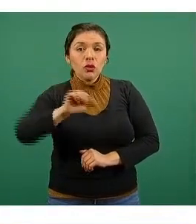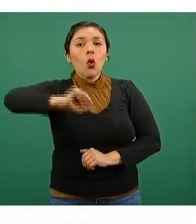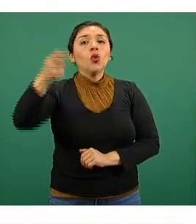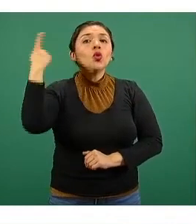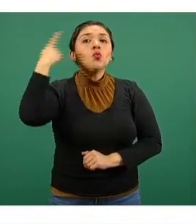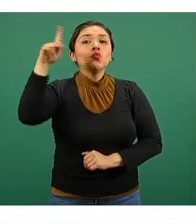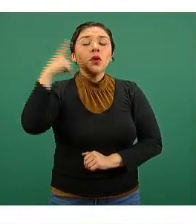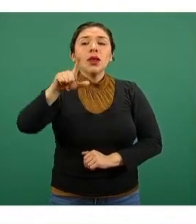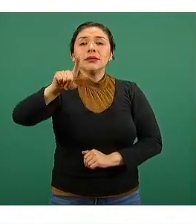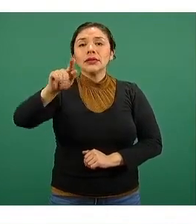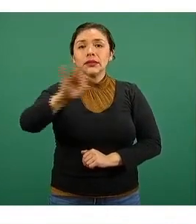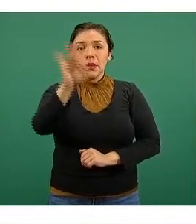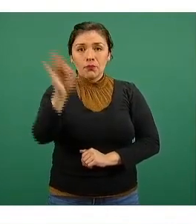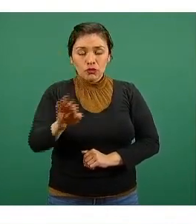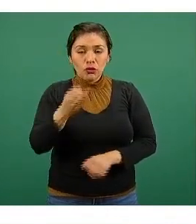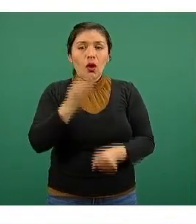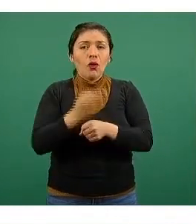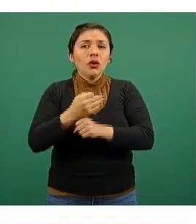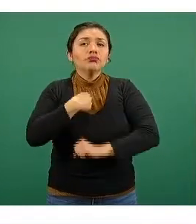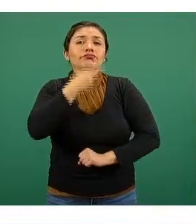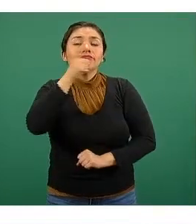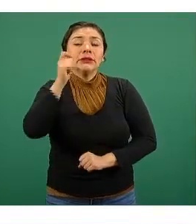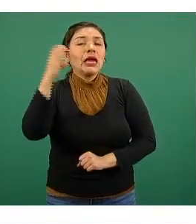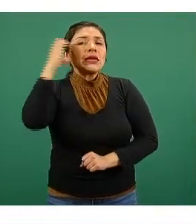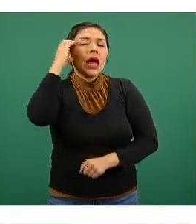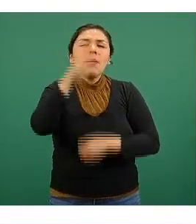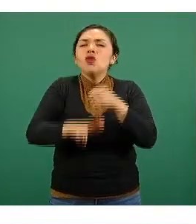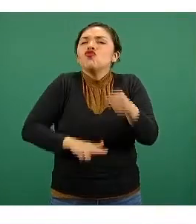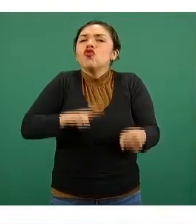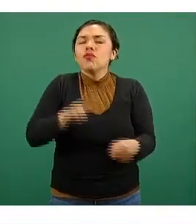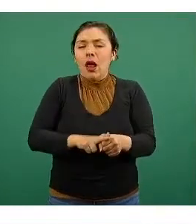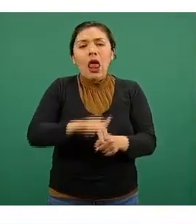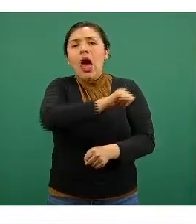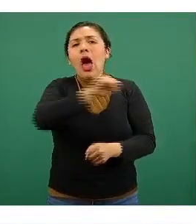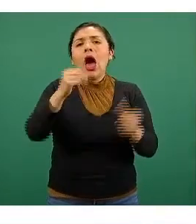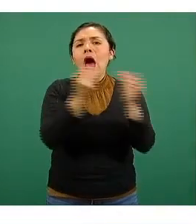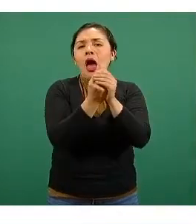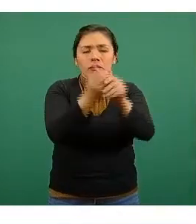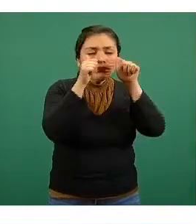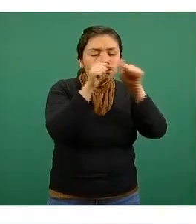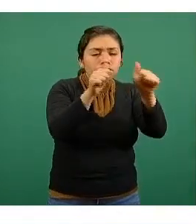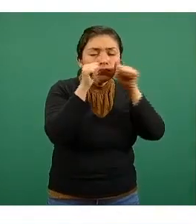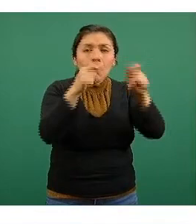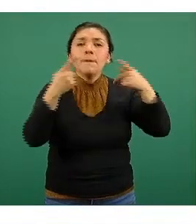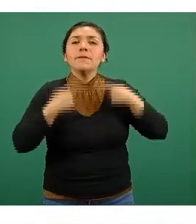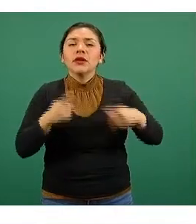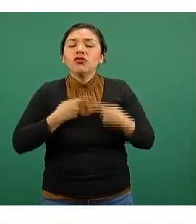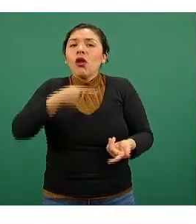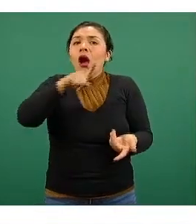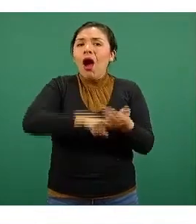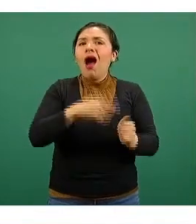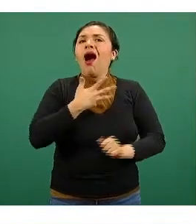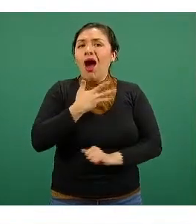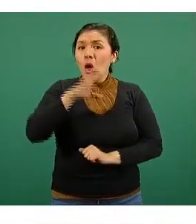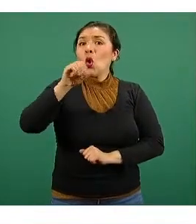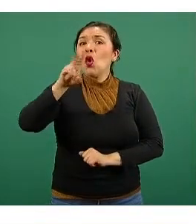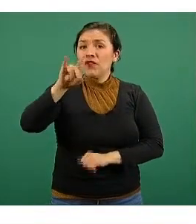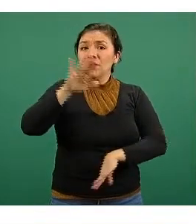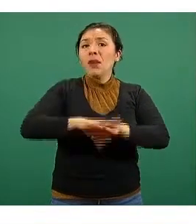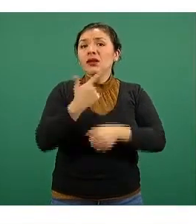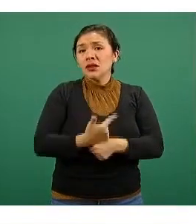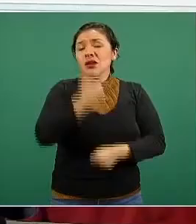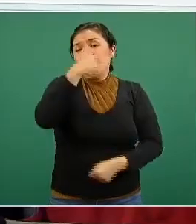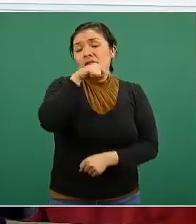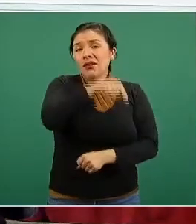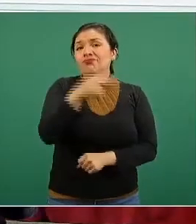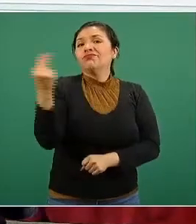con el 70%. Estamos hablando de camas generales, aquellas que son destinadas a pacientes que presentan COVID grave y que por lo